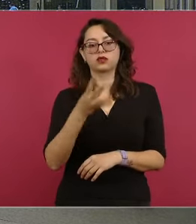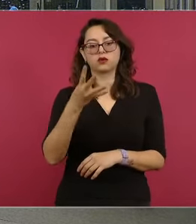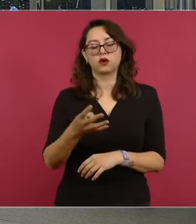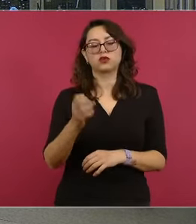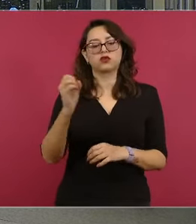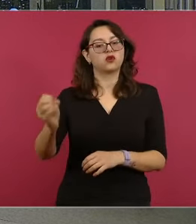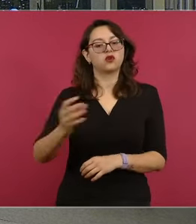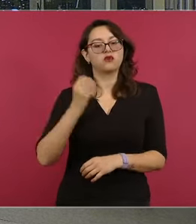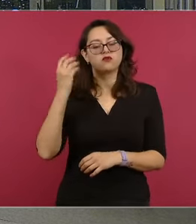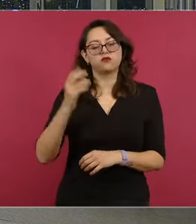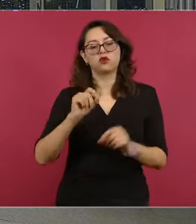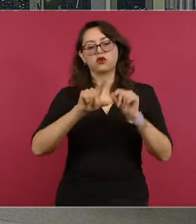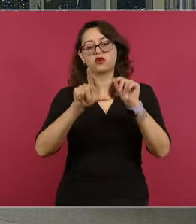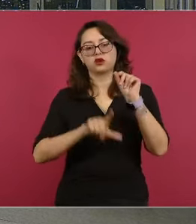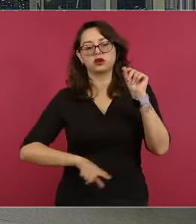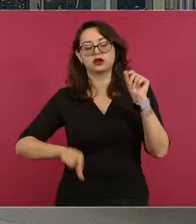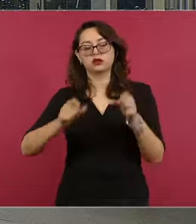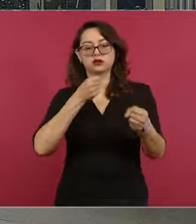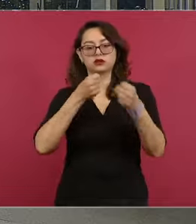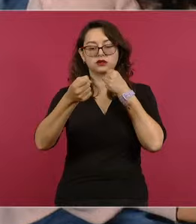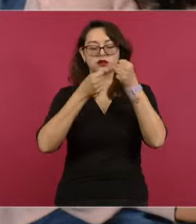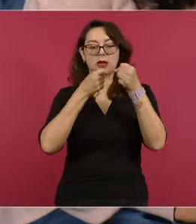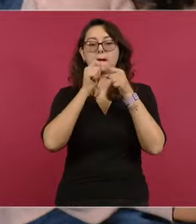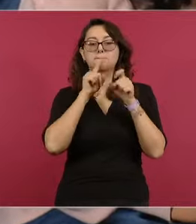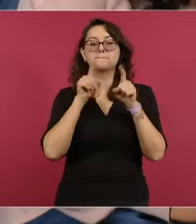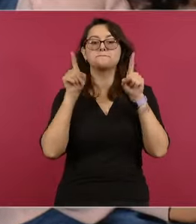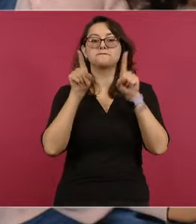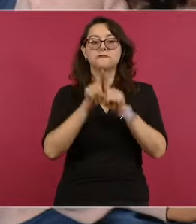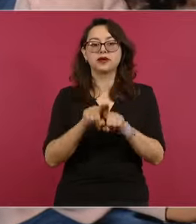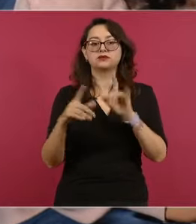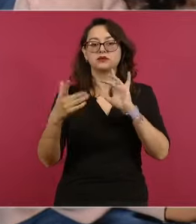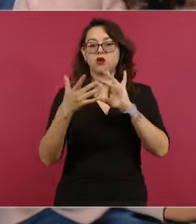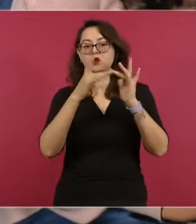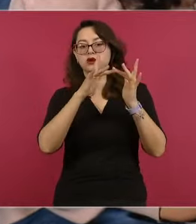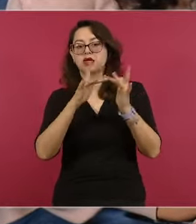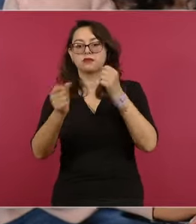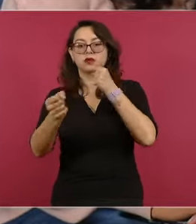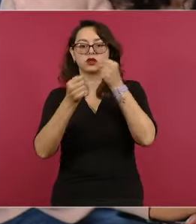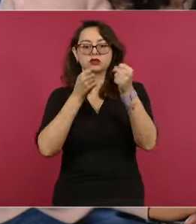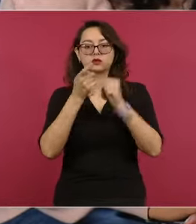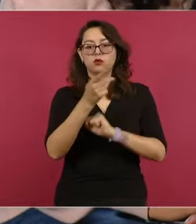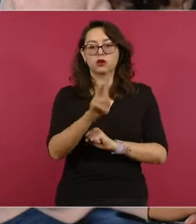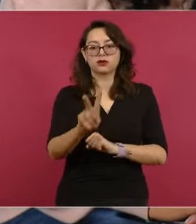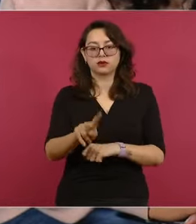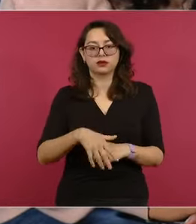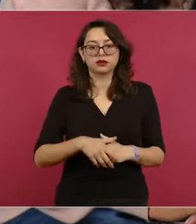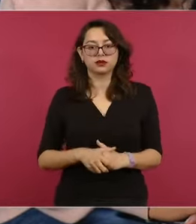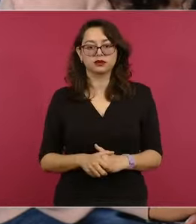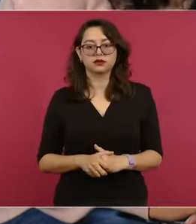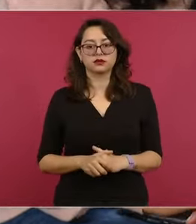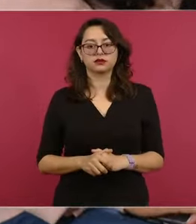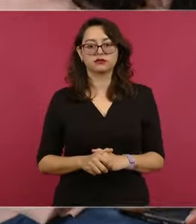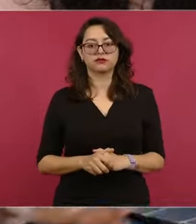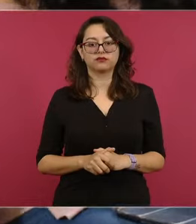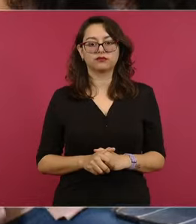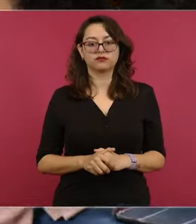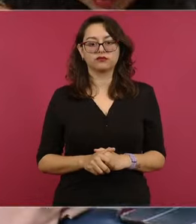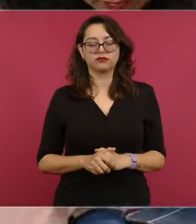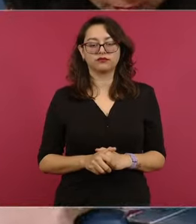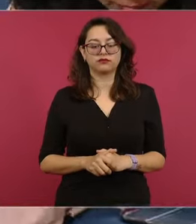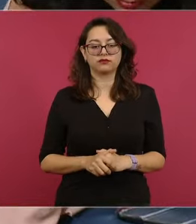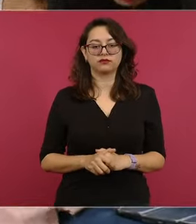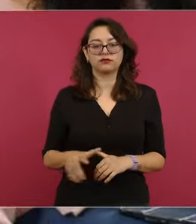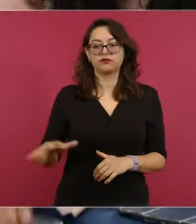Periodistas y la recién formada Red Periodística de Puerto Vallarta. En el municipio, en este destino